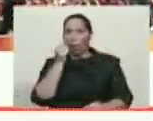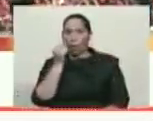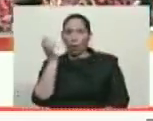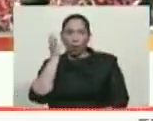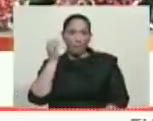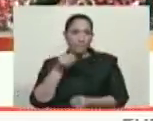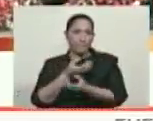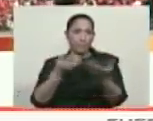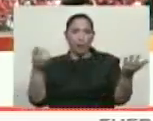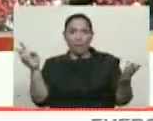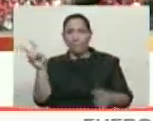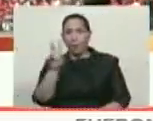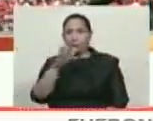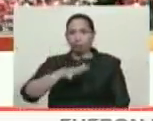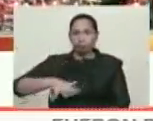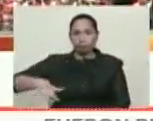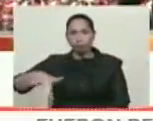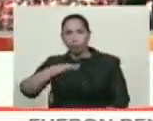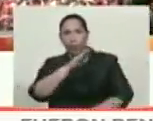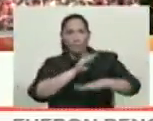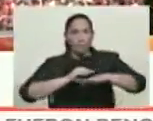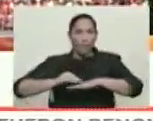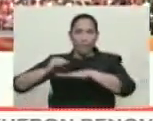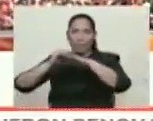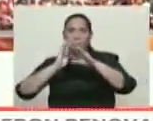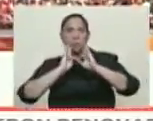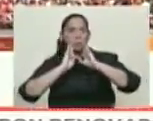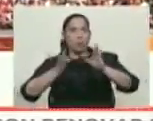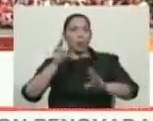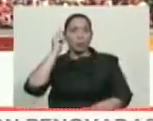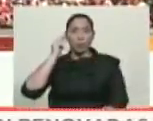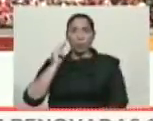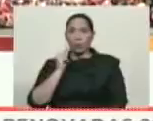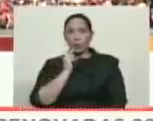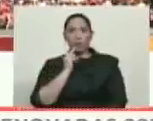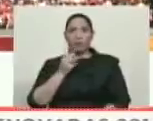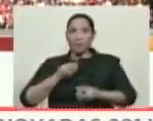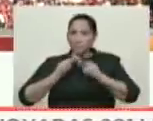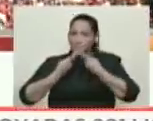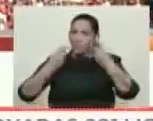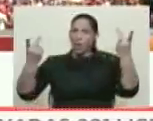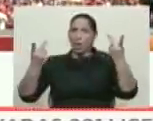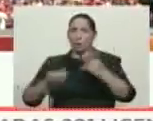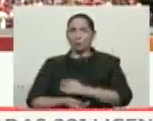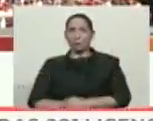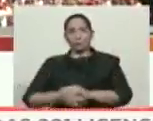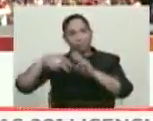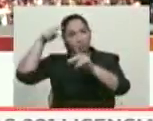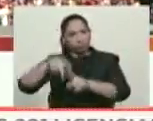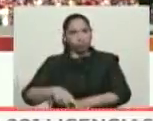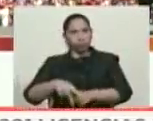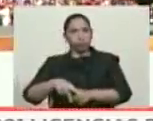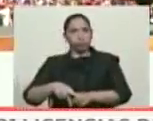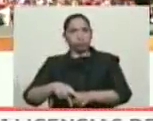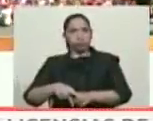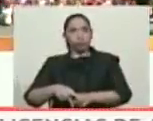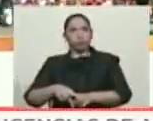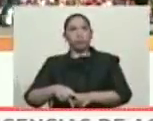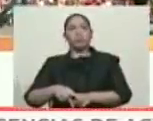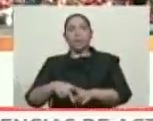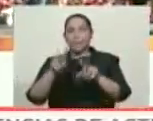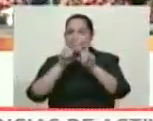venezolanas convocados a la Avenida Bolívar para darle una contundente derrota que selle la paz